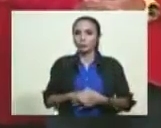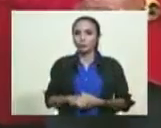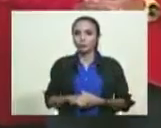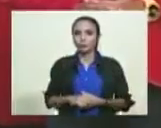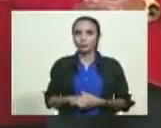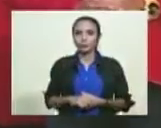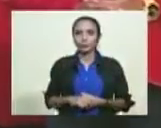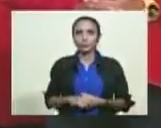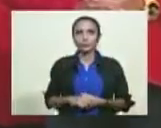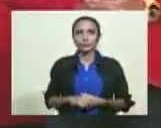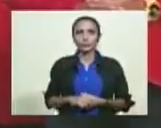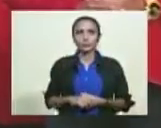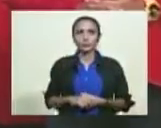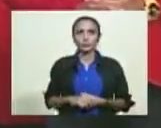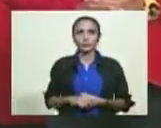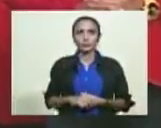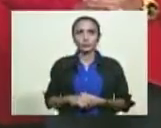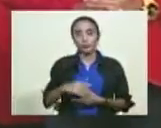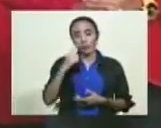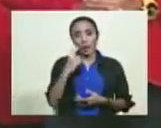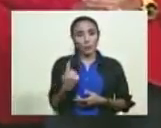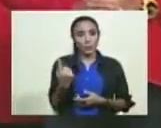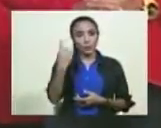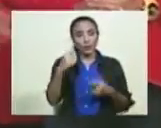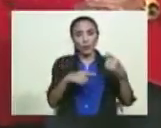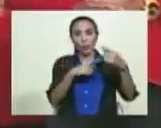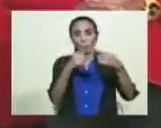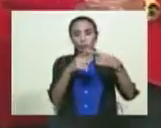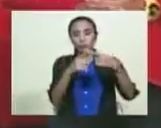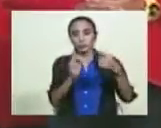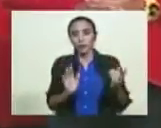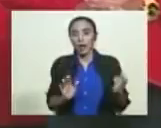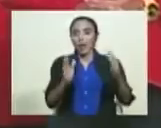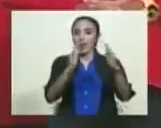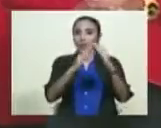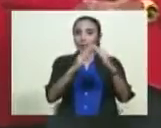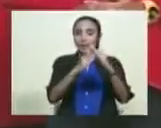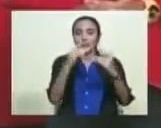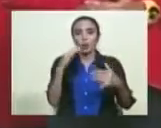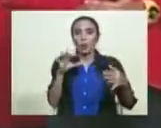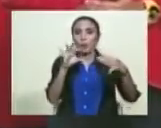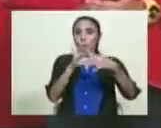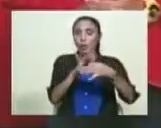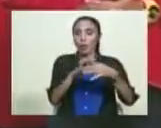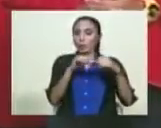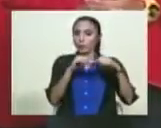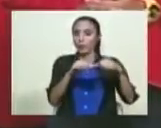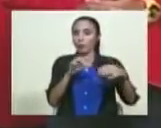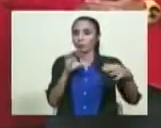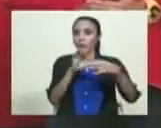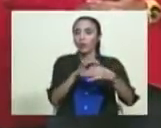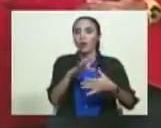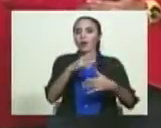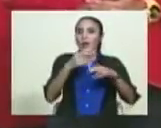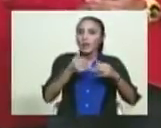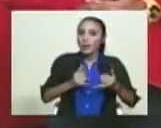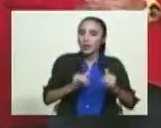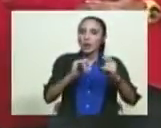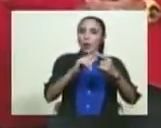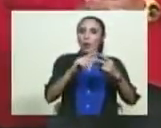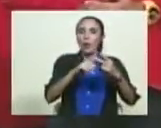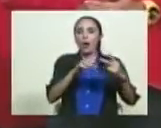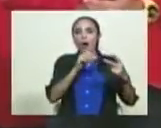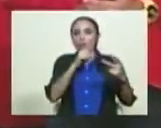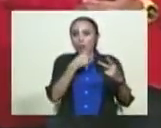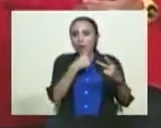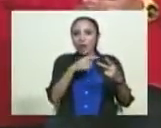hogar, primero que todo, en la casa, el hijo, el abuelo, el esposo, la